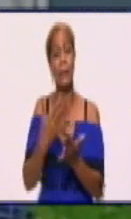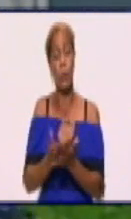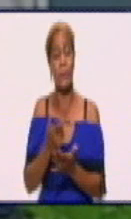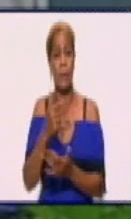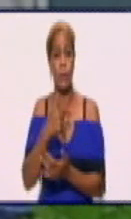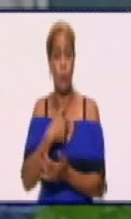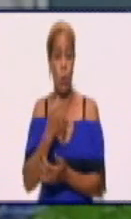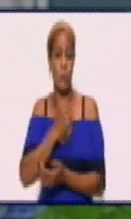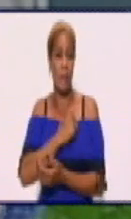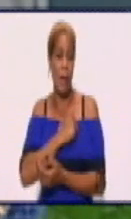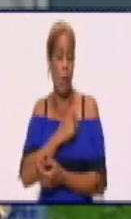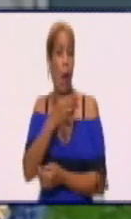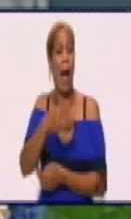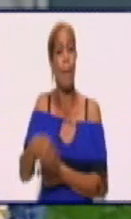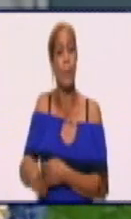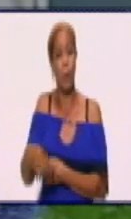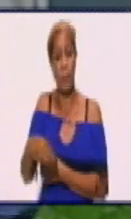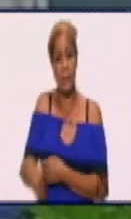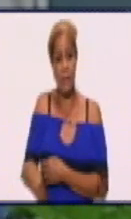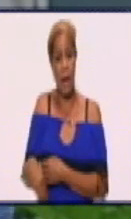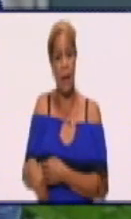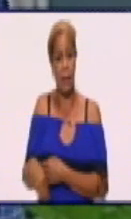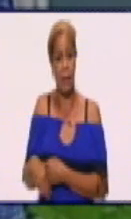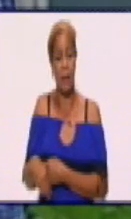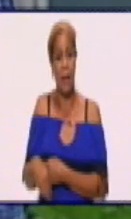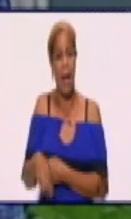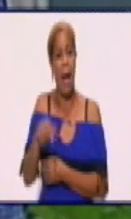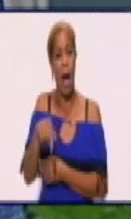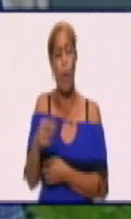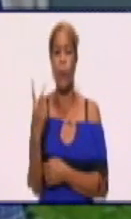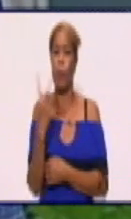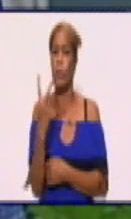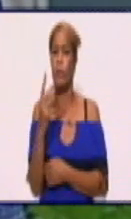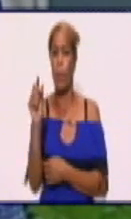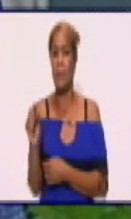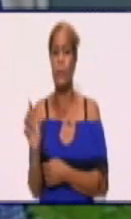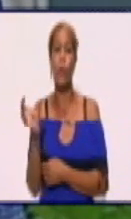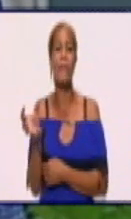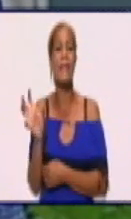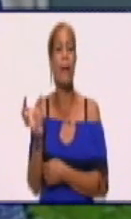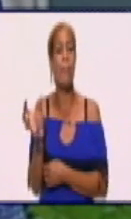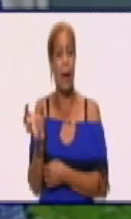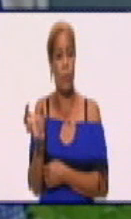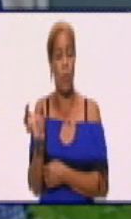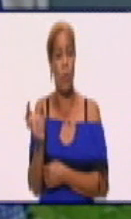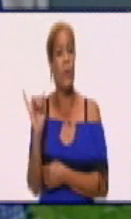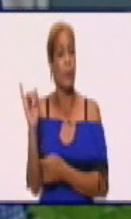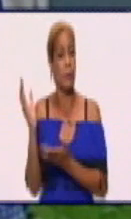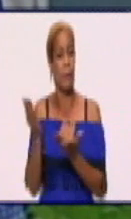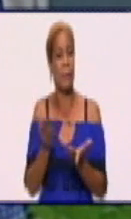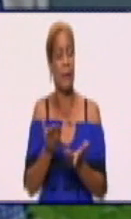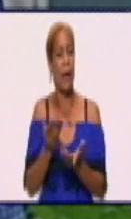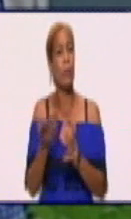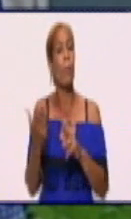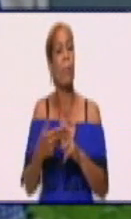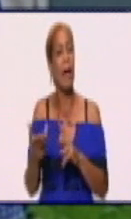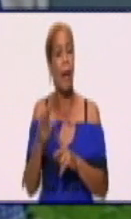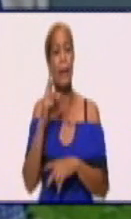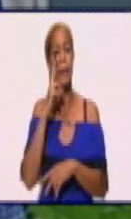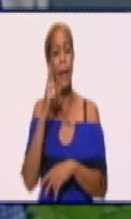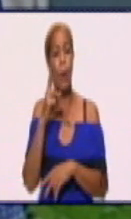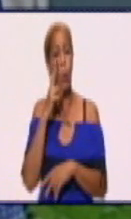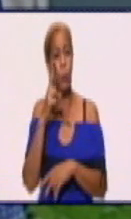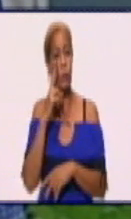estamos con yoandri y del banco de crédito y comercio en la provincia para reconocer porque lo he visto en